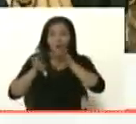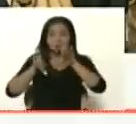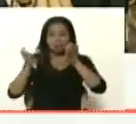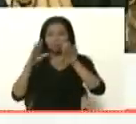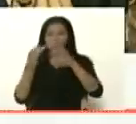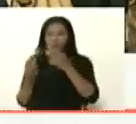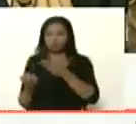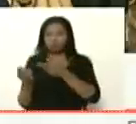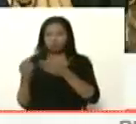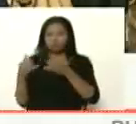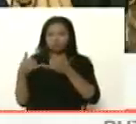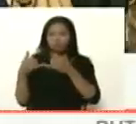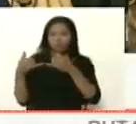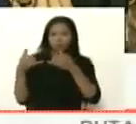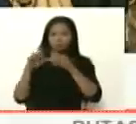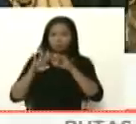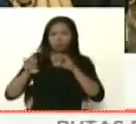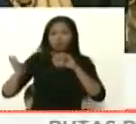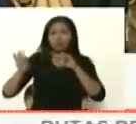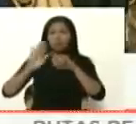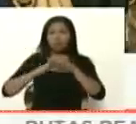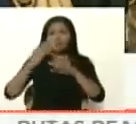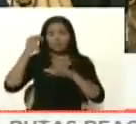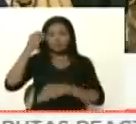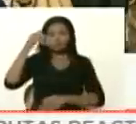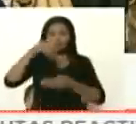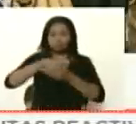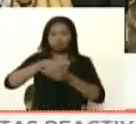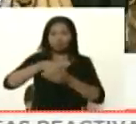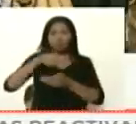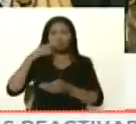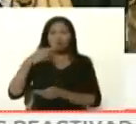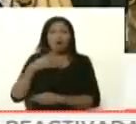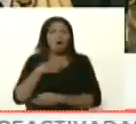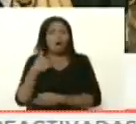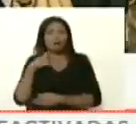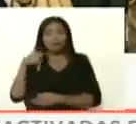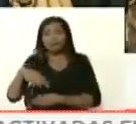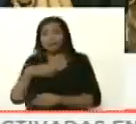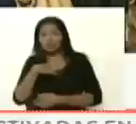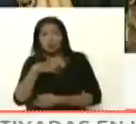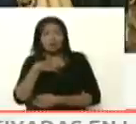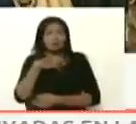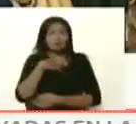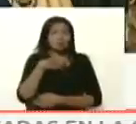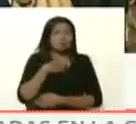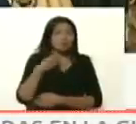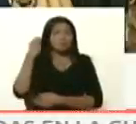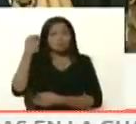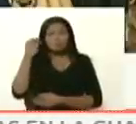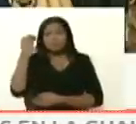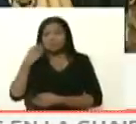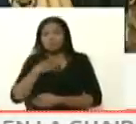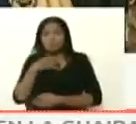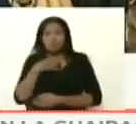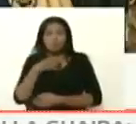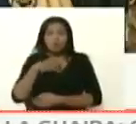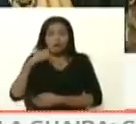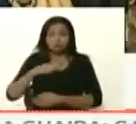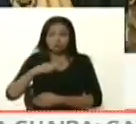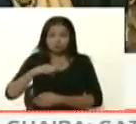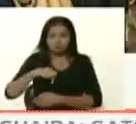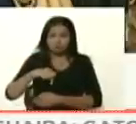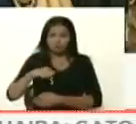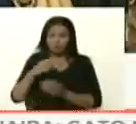dependencia, porque la mentalidad colonial es sentir que uno no puede. Esa es la mentalidad colonial. Tenemos